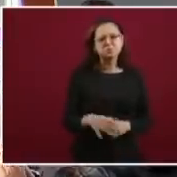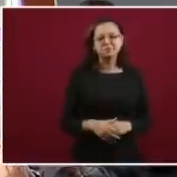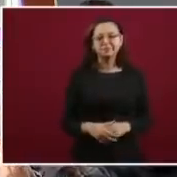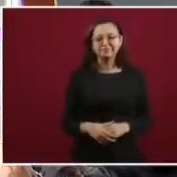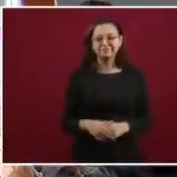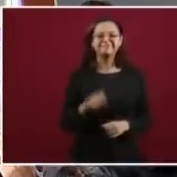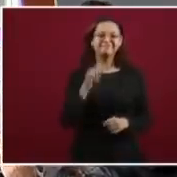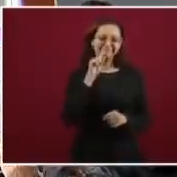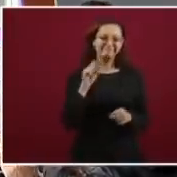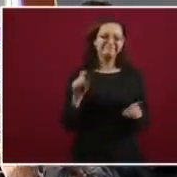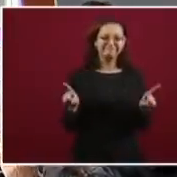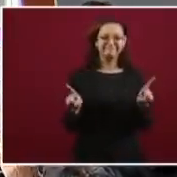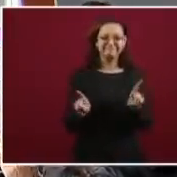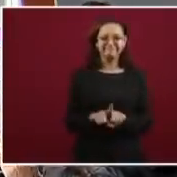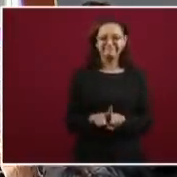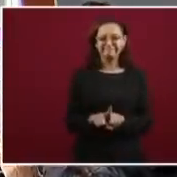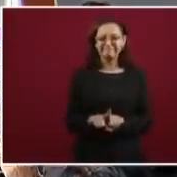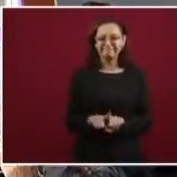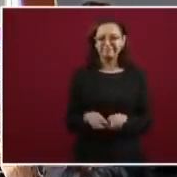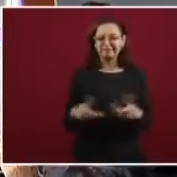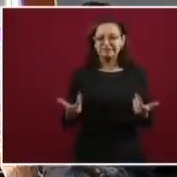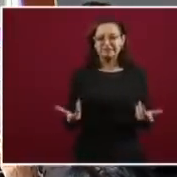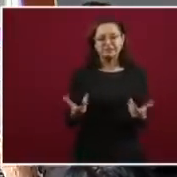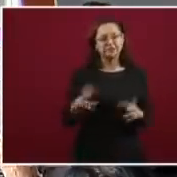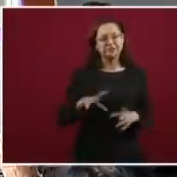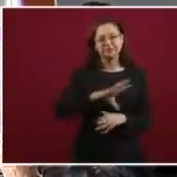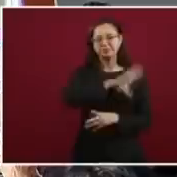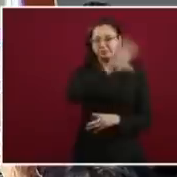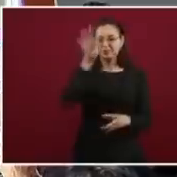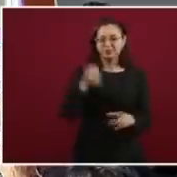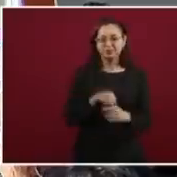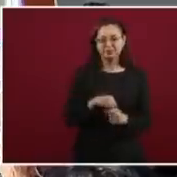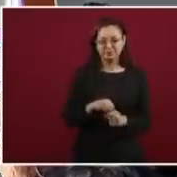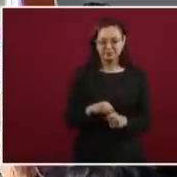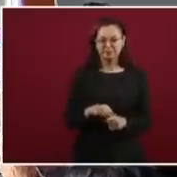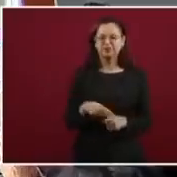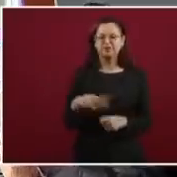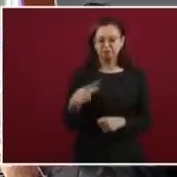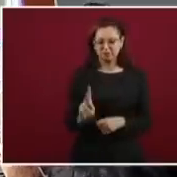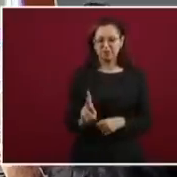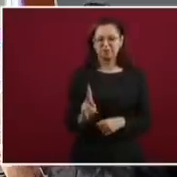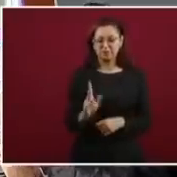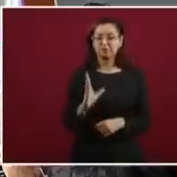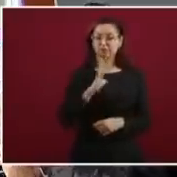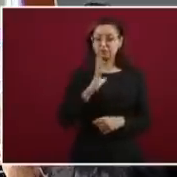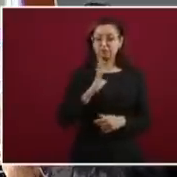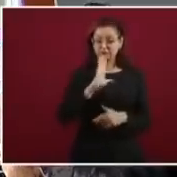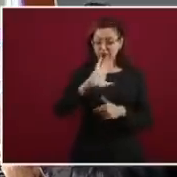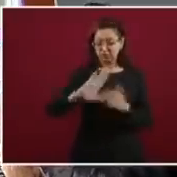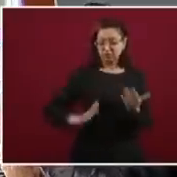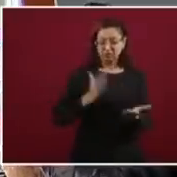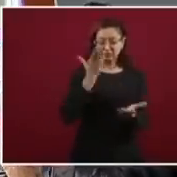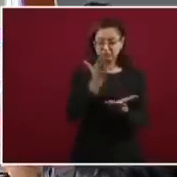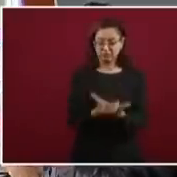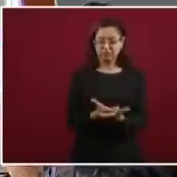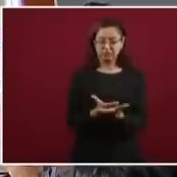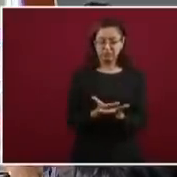también entonces es todo pero si está si lo tenemos contemplado